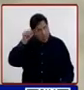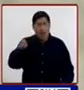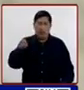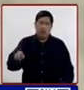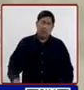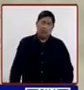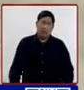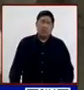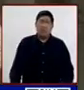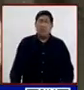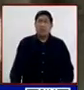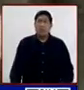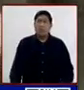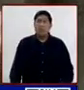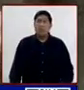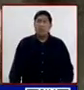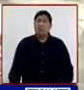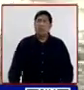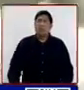es él.